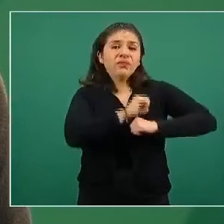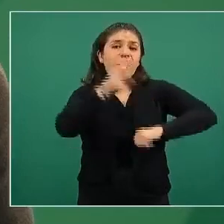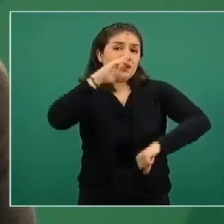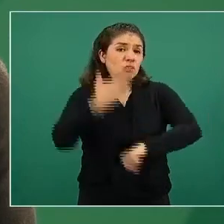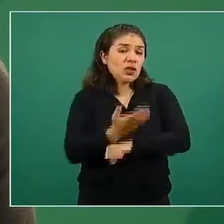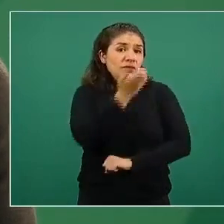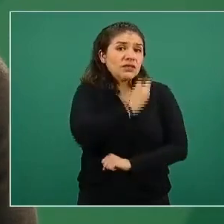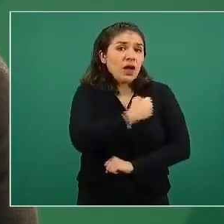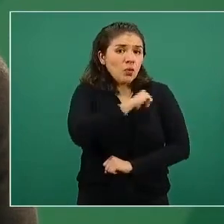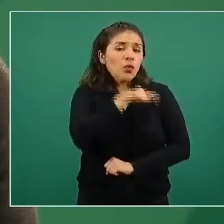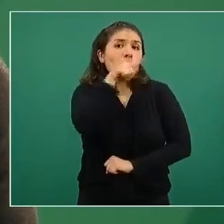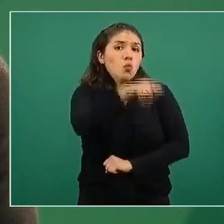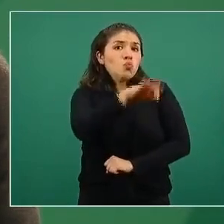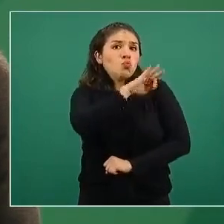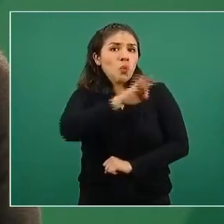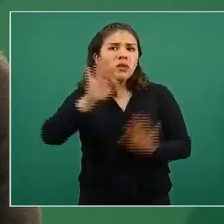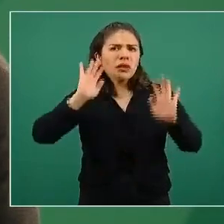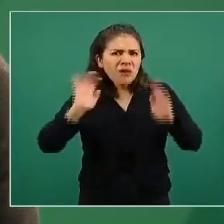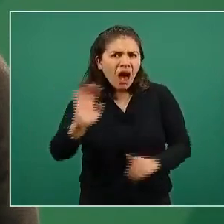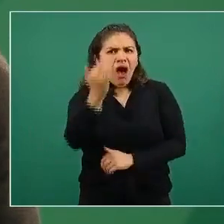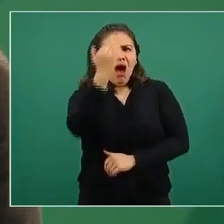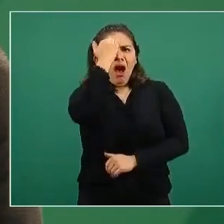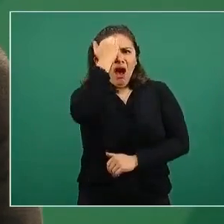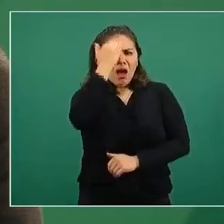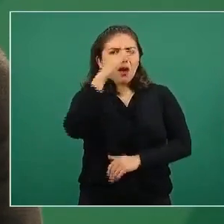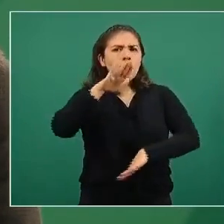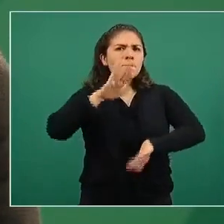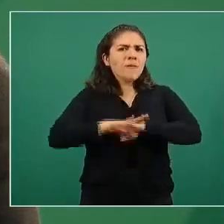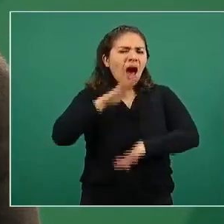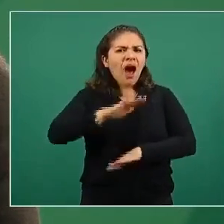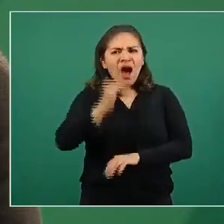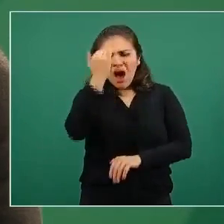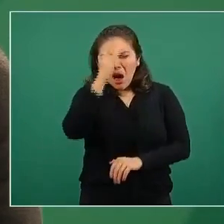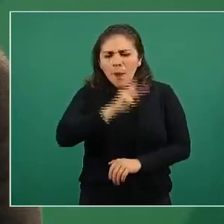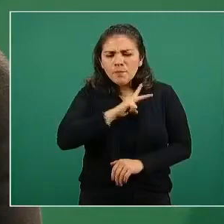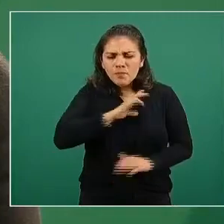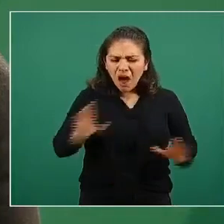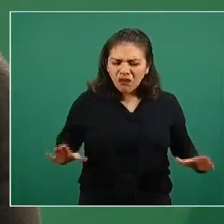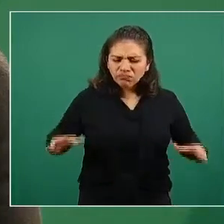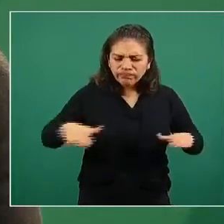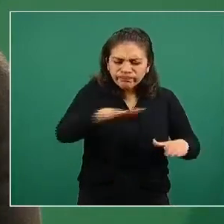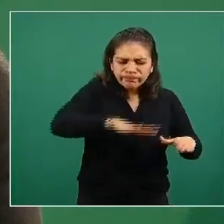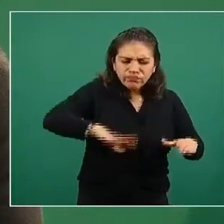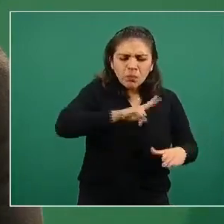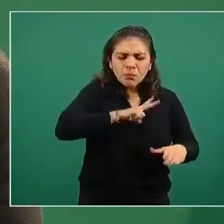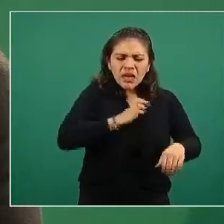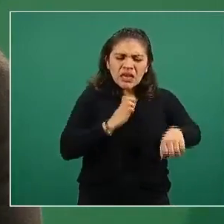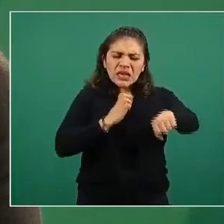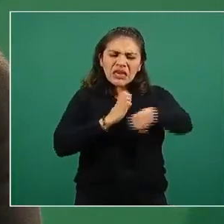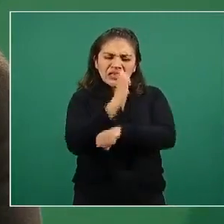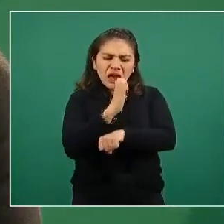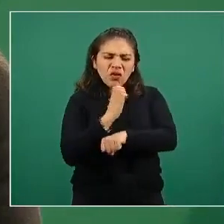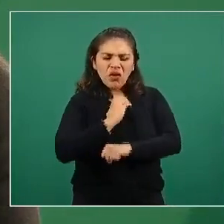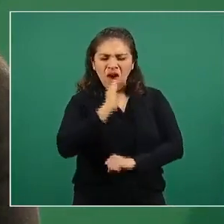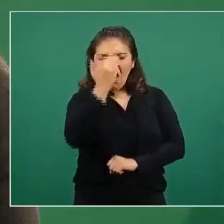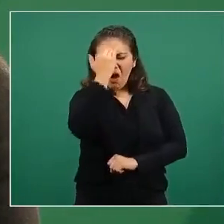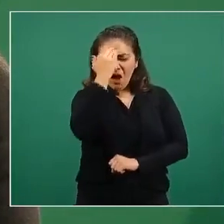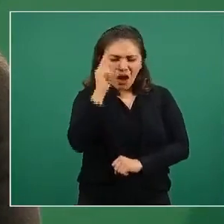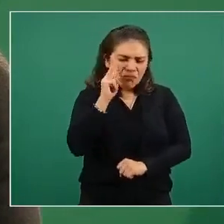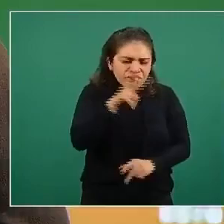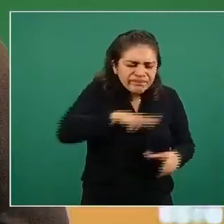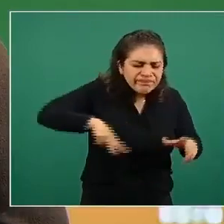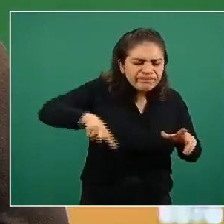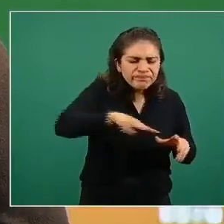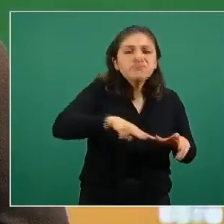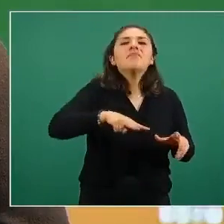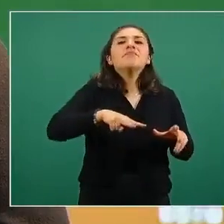sanitaria, para, en el conocimiento más cercano y más directo de su situación epidémica,